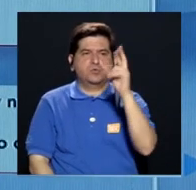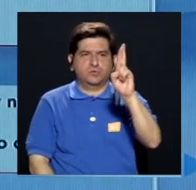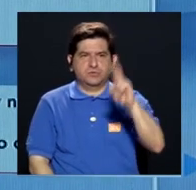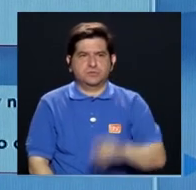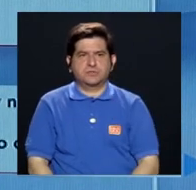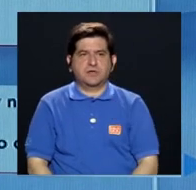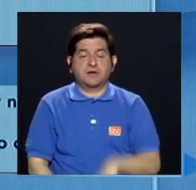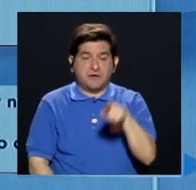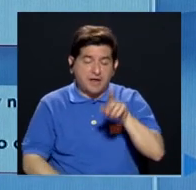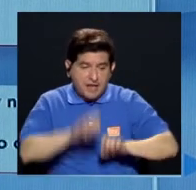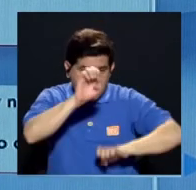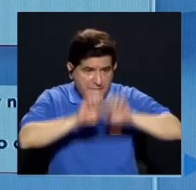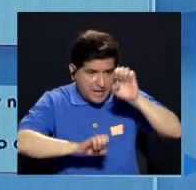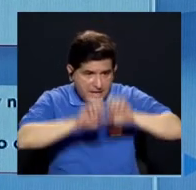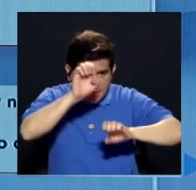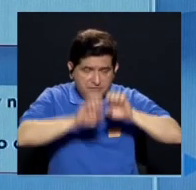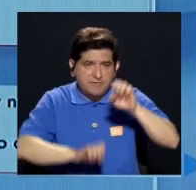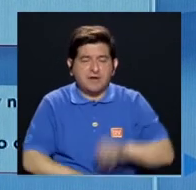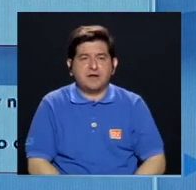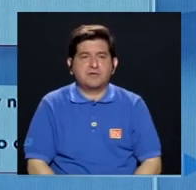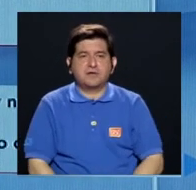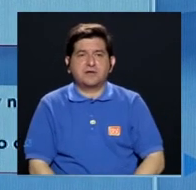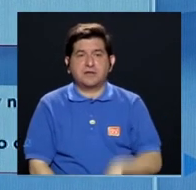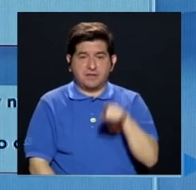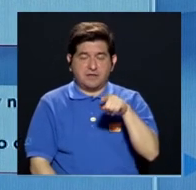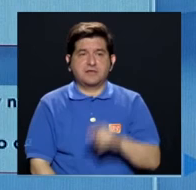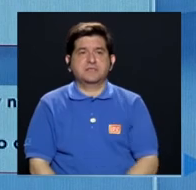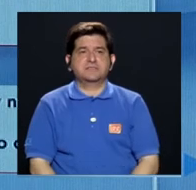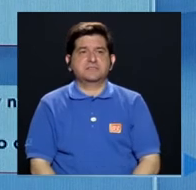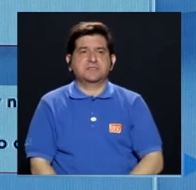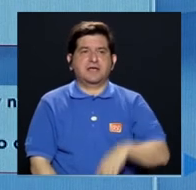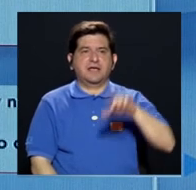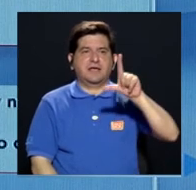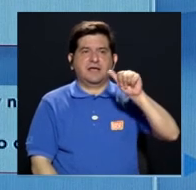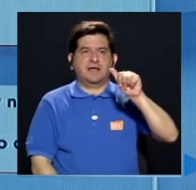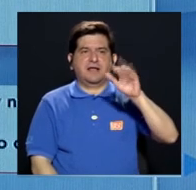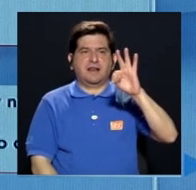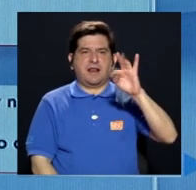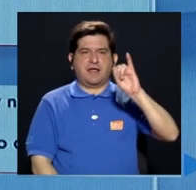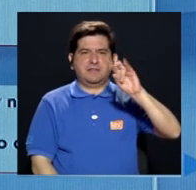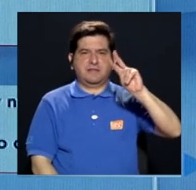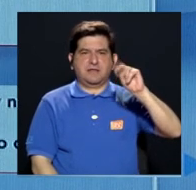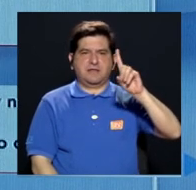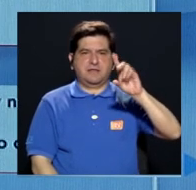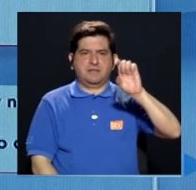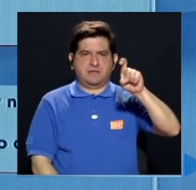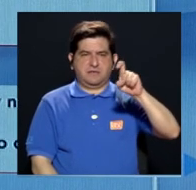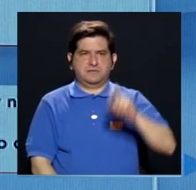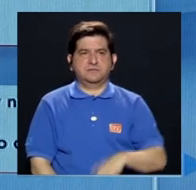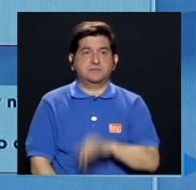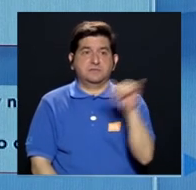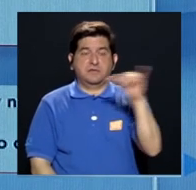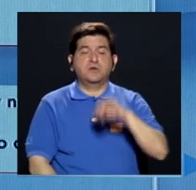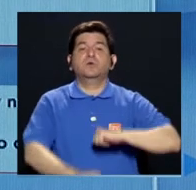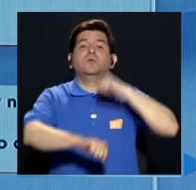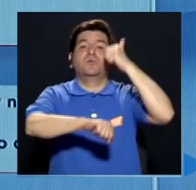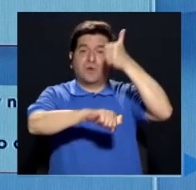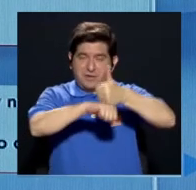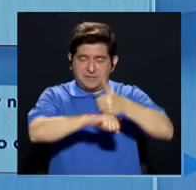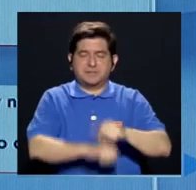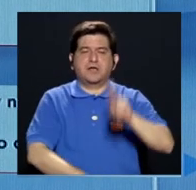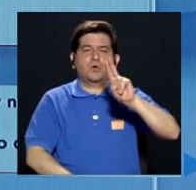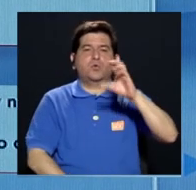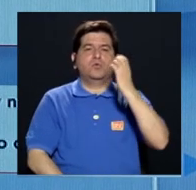Rica evaluadas en LatIndex, pero también se ha creado